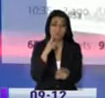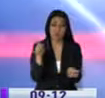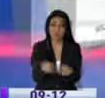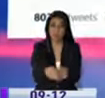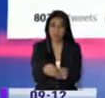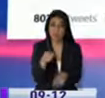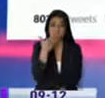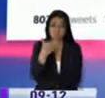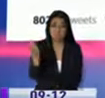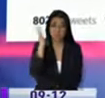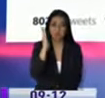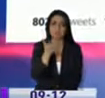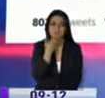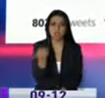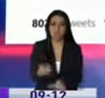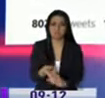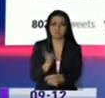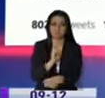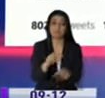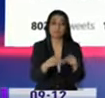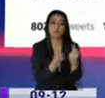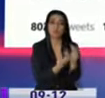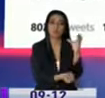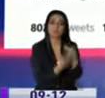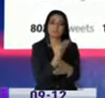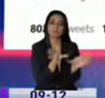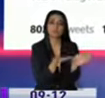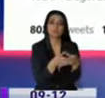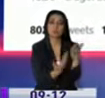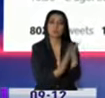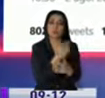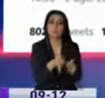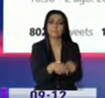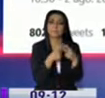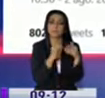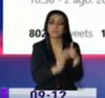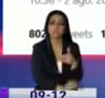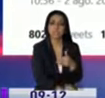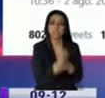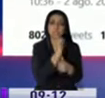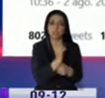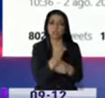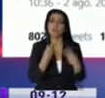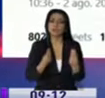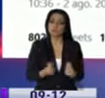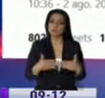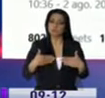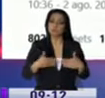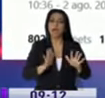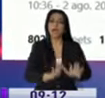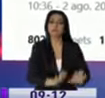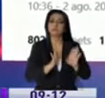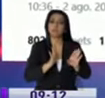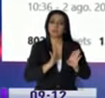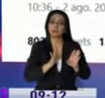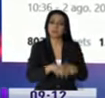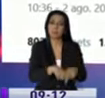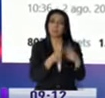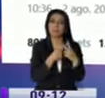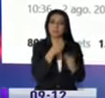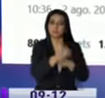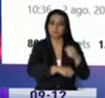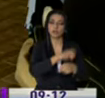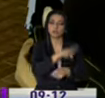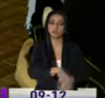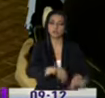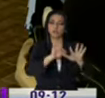cinismo, separarnos y hacer un nuevo movimiento y empezar desde cero con la frescura y entusiasmo, ternura y pasión del